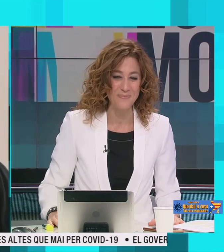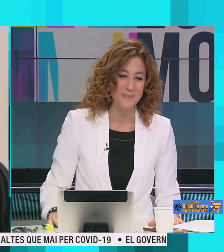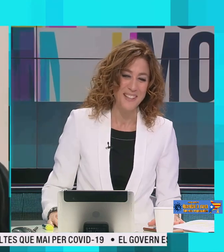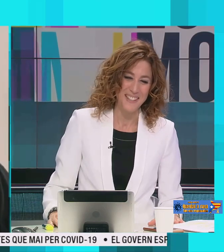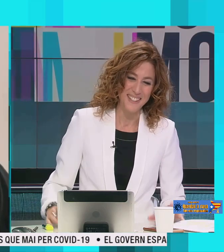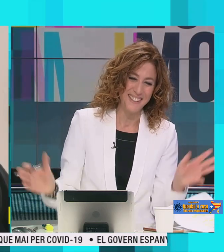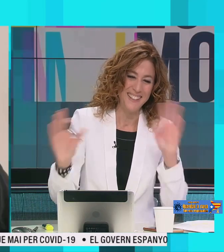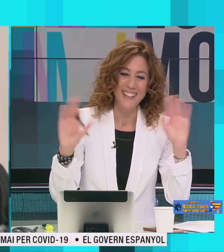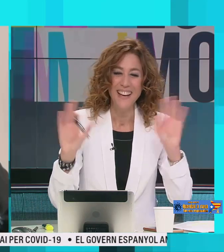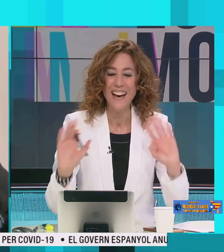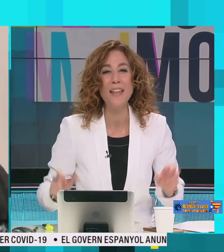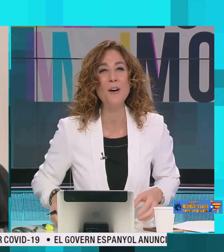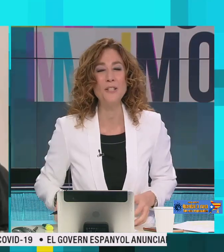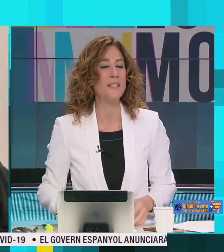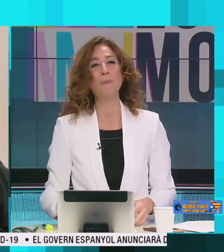Hasta pronto. Adiós.